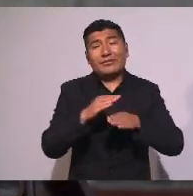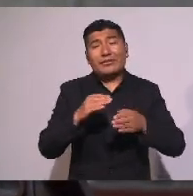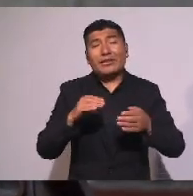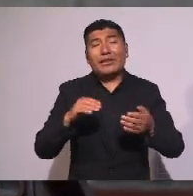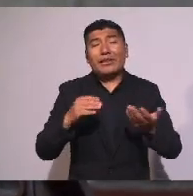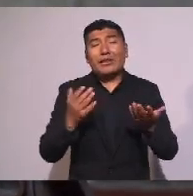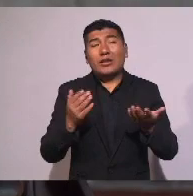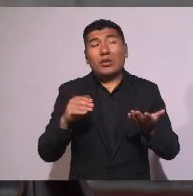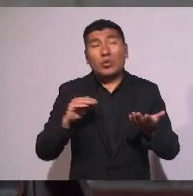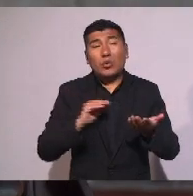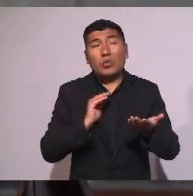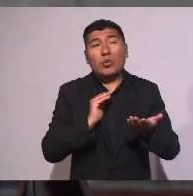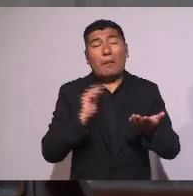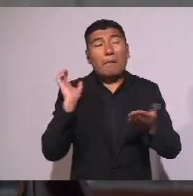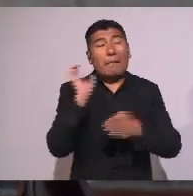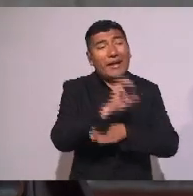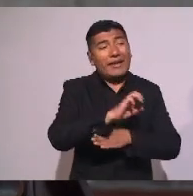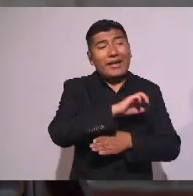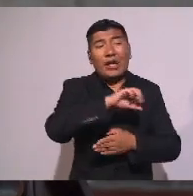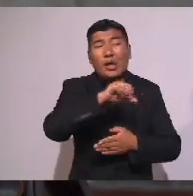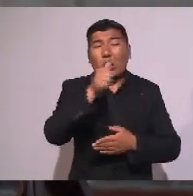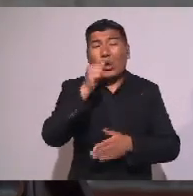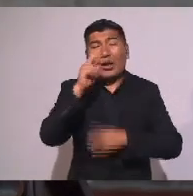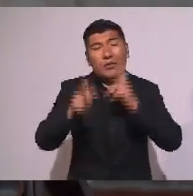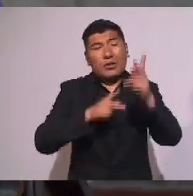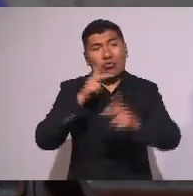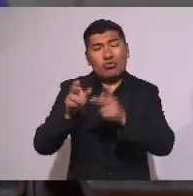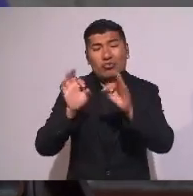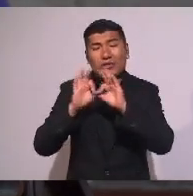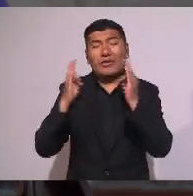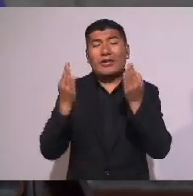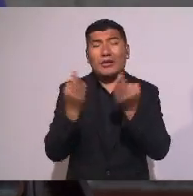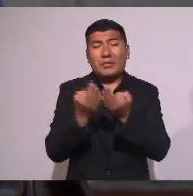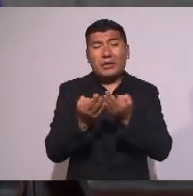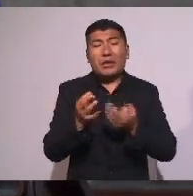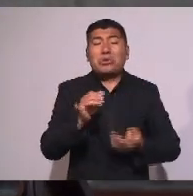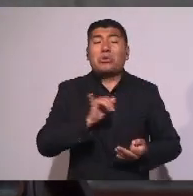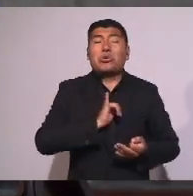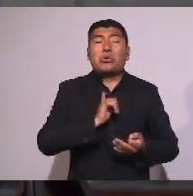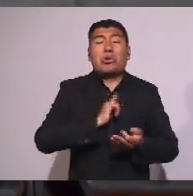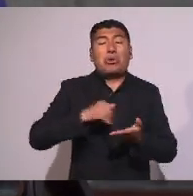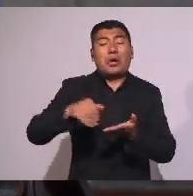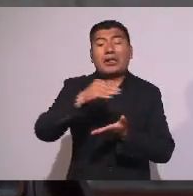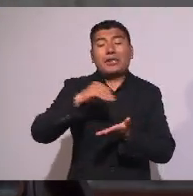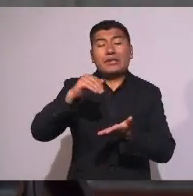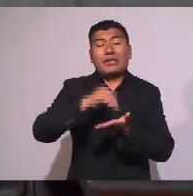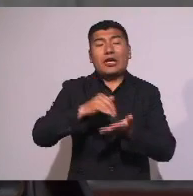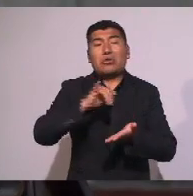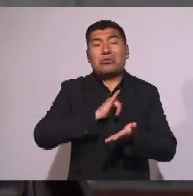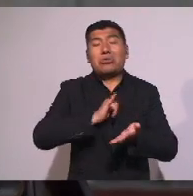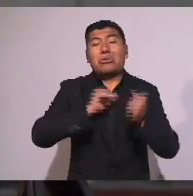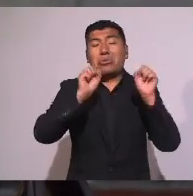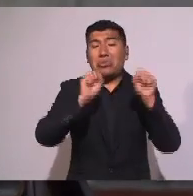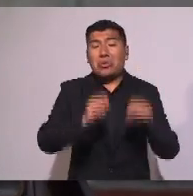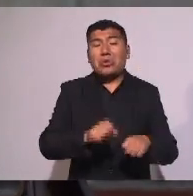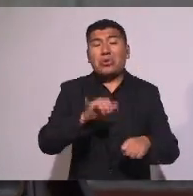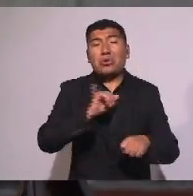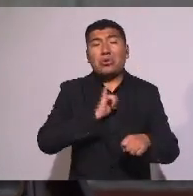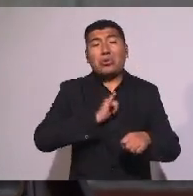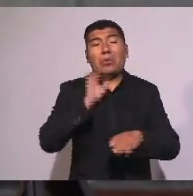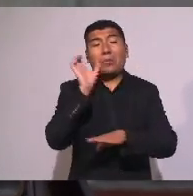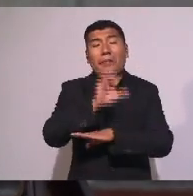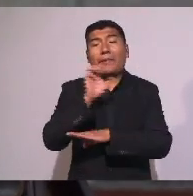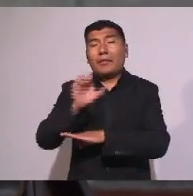nuestros semejantes, de nuestros vecinos o en la familia. Yo soy el centro, yo soy el que puedo, yo soy el que